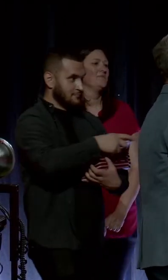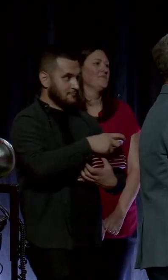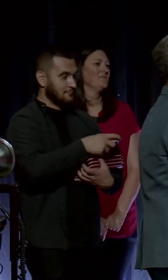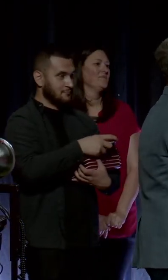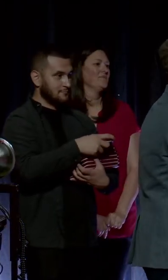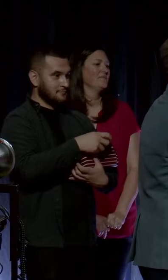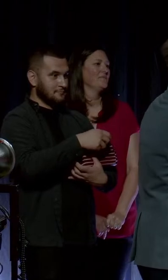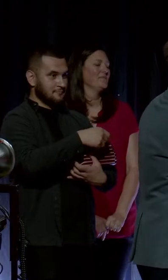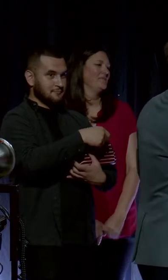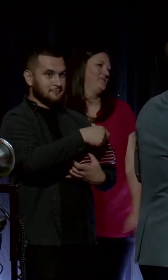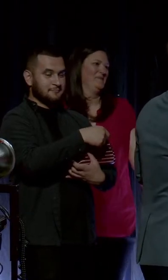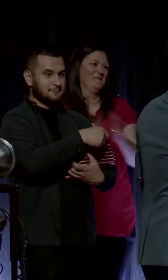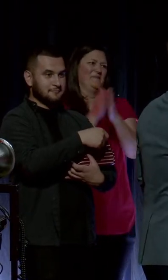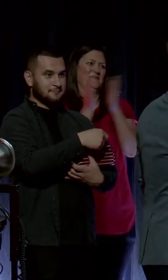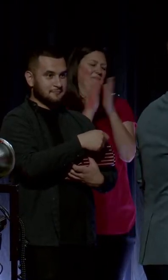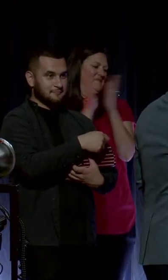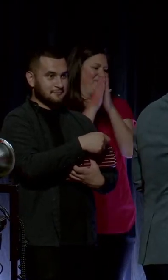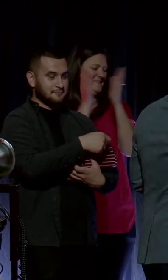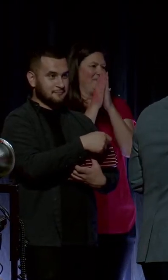Isaac Johnson.